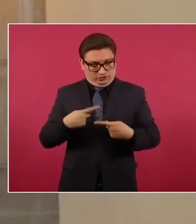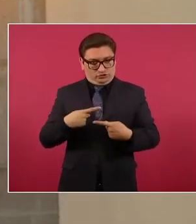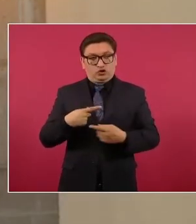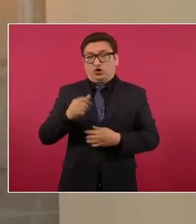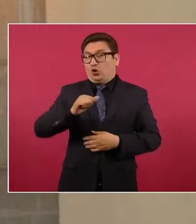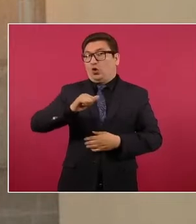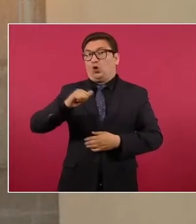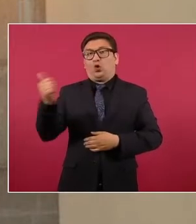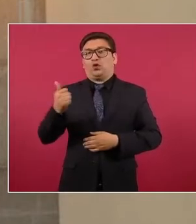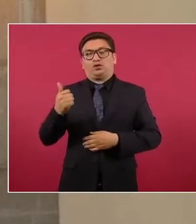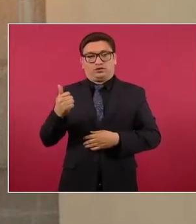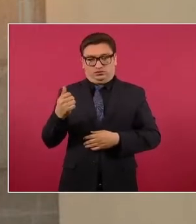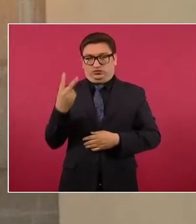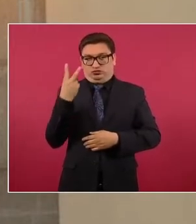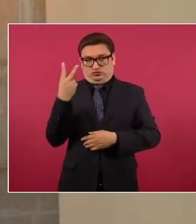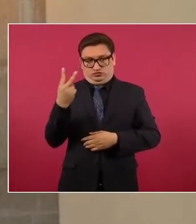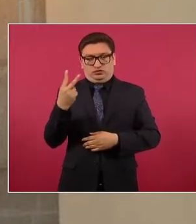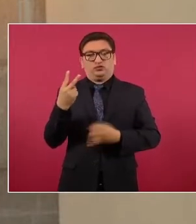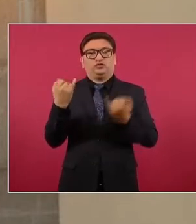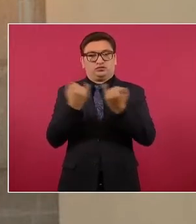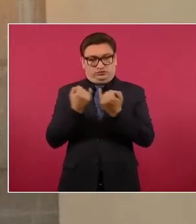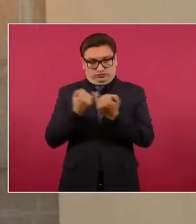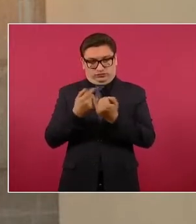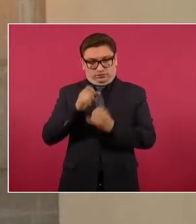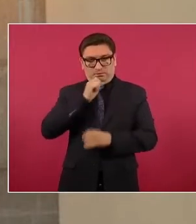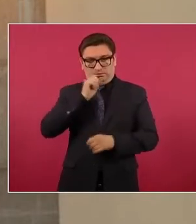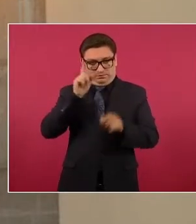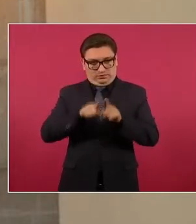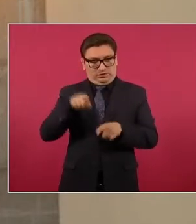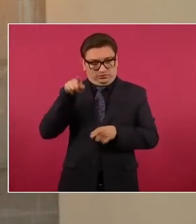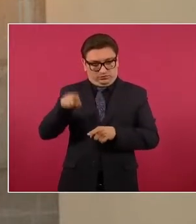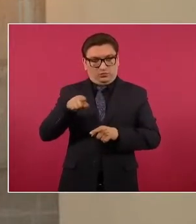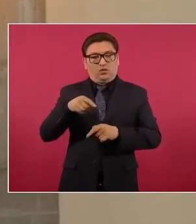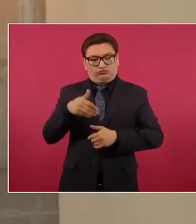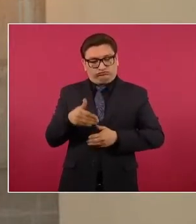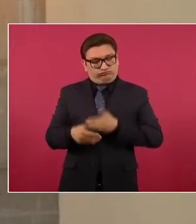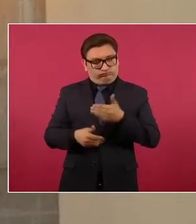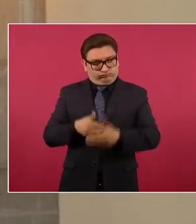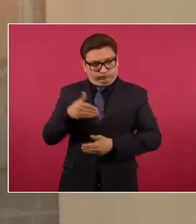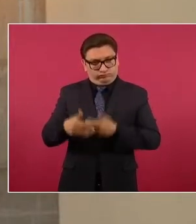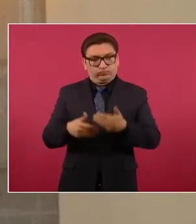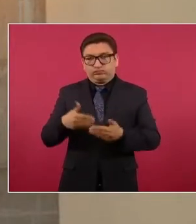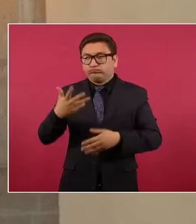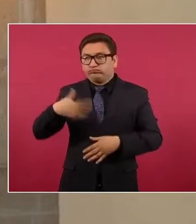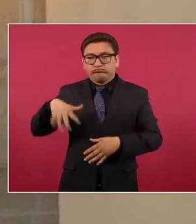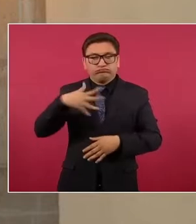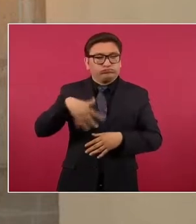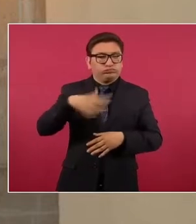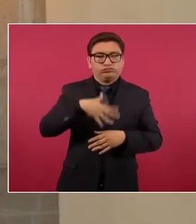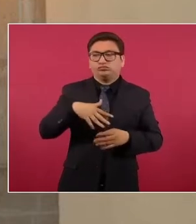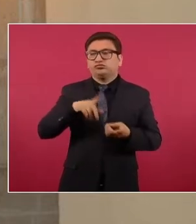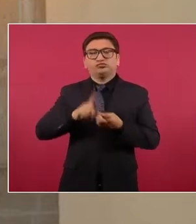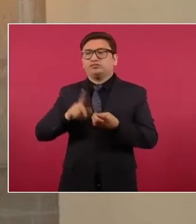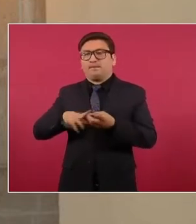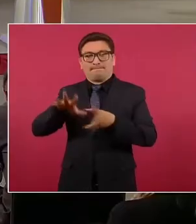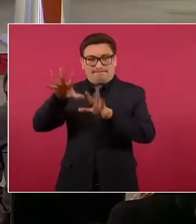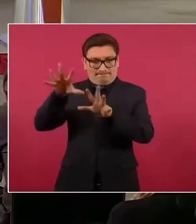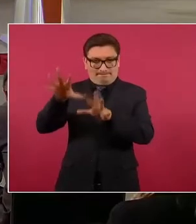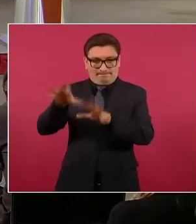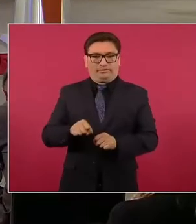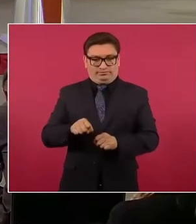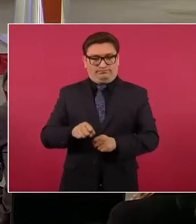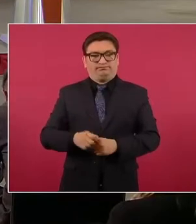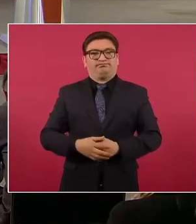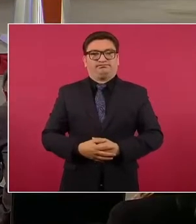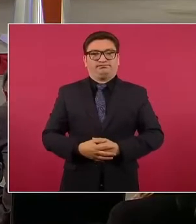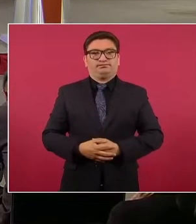otros dos individuos, que también está en proceso de su ubicación para ser sometidos también a